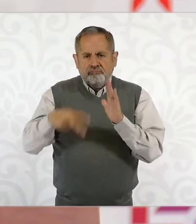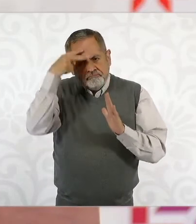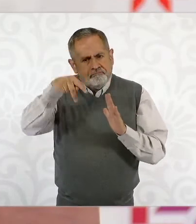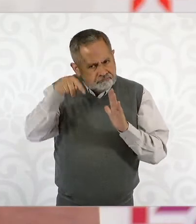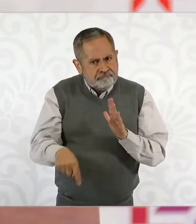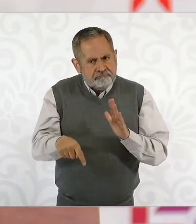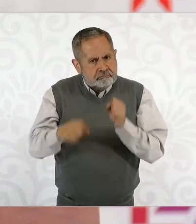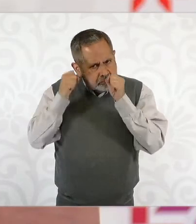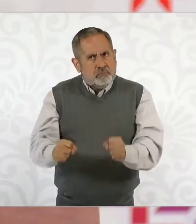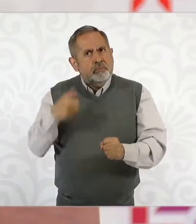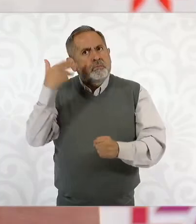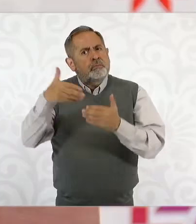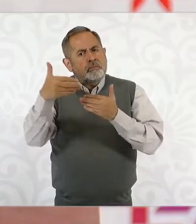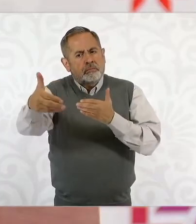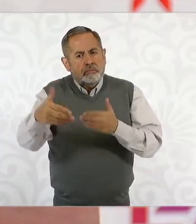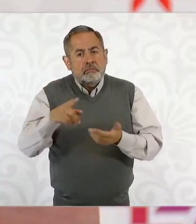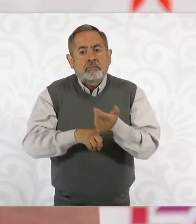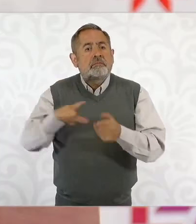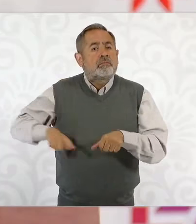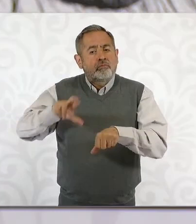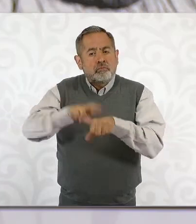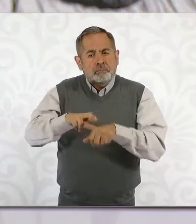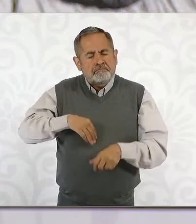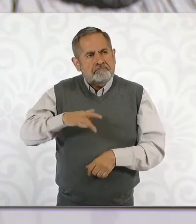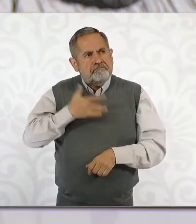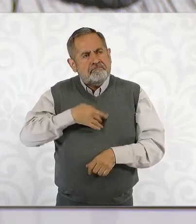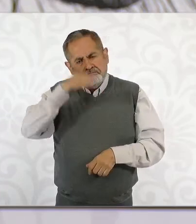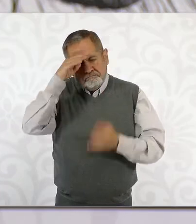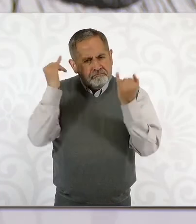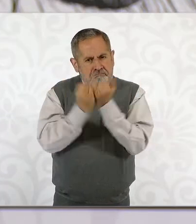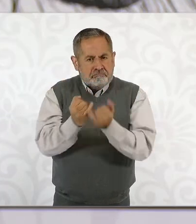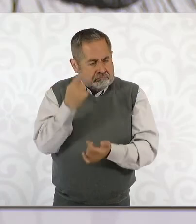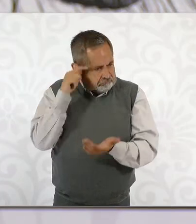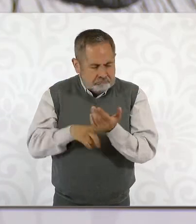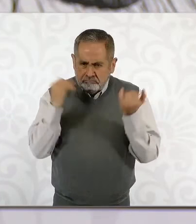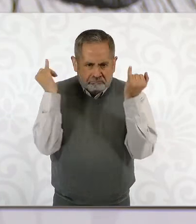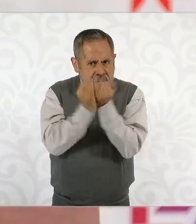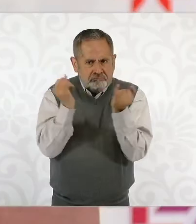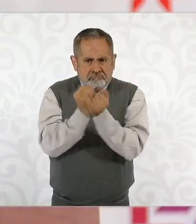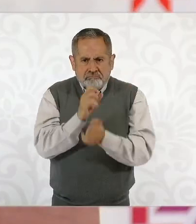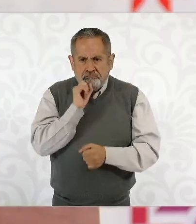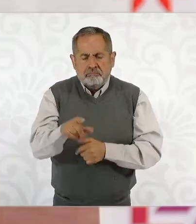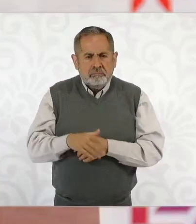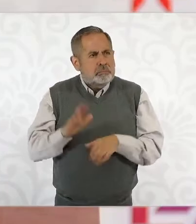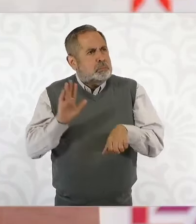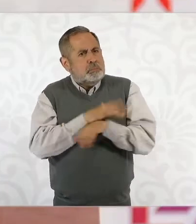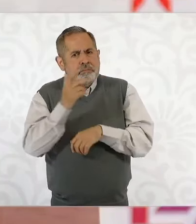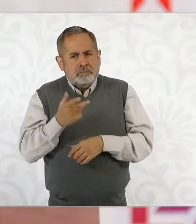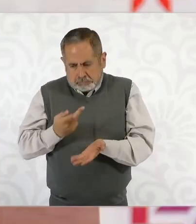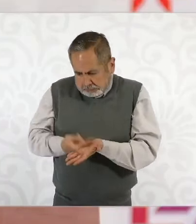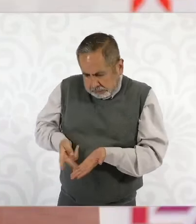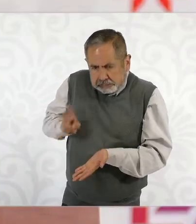para garantizar ello. Y en el caso de los gobernadores, pues la verdad debería ser igual. Porque ¿por qué vas a tener